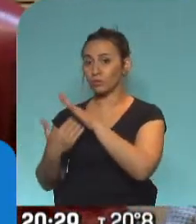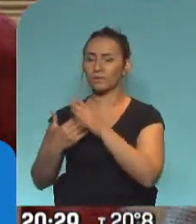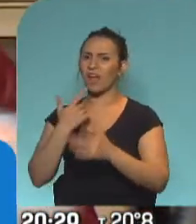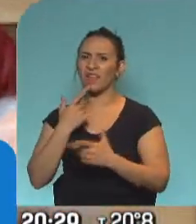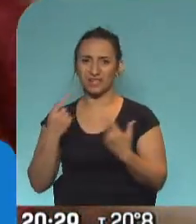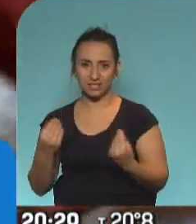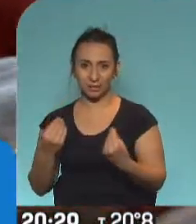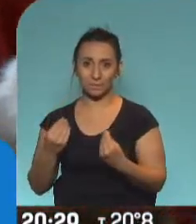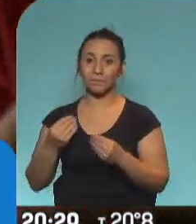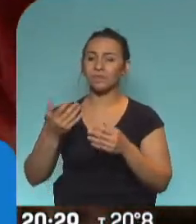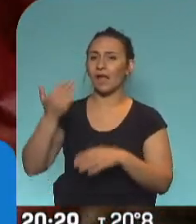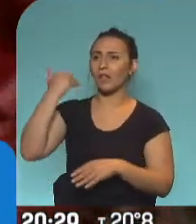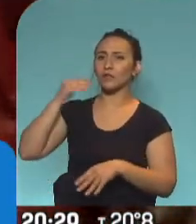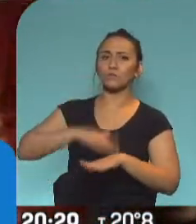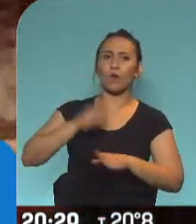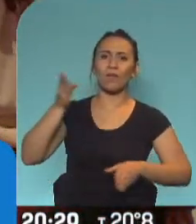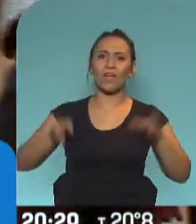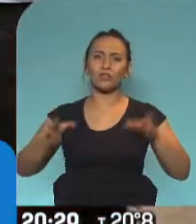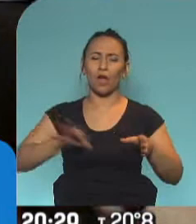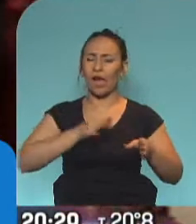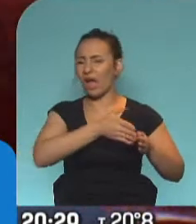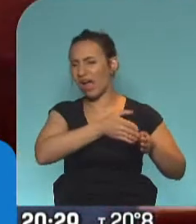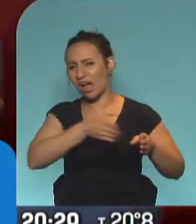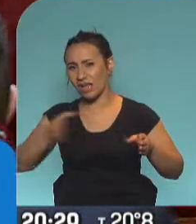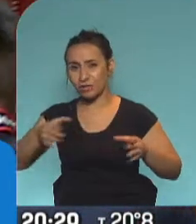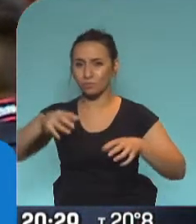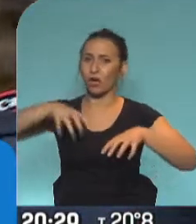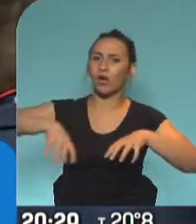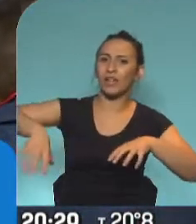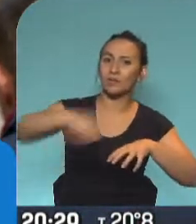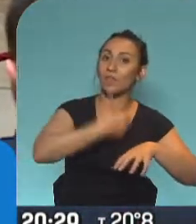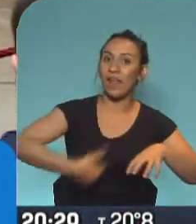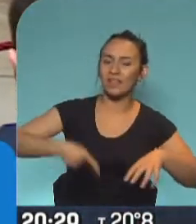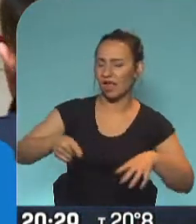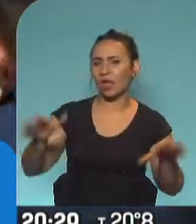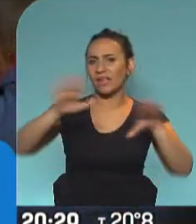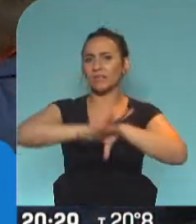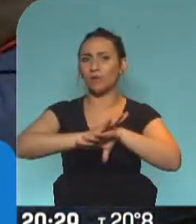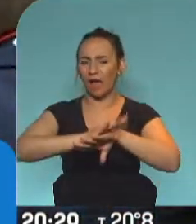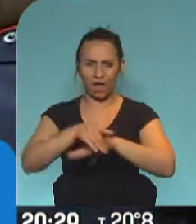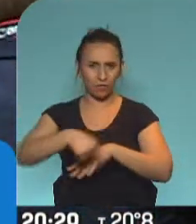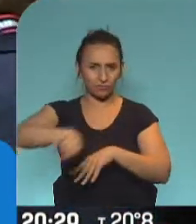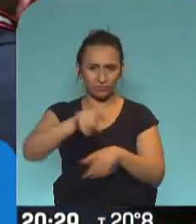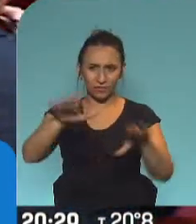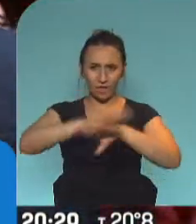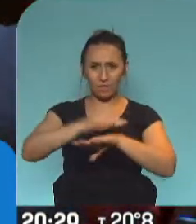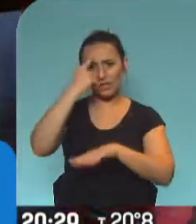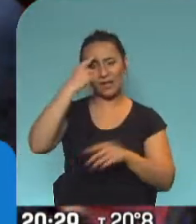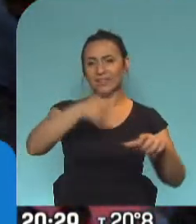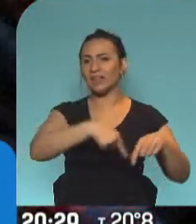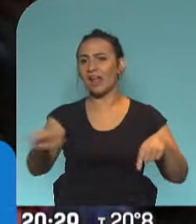hubo décadas donde todos los organismos estatales estuvieron equivocados en la Argentina, en creer que los traslados eran